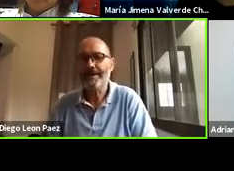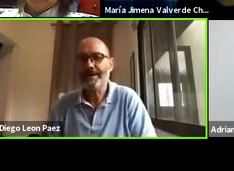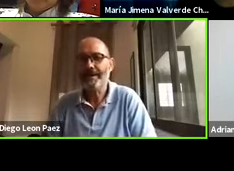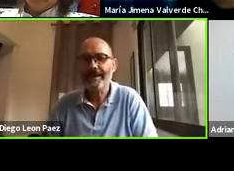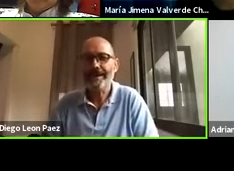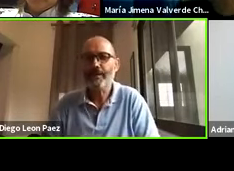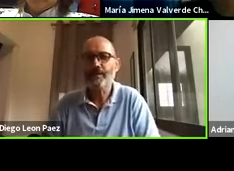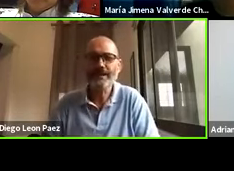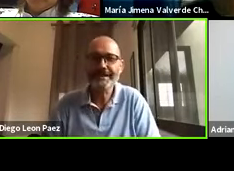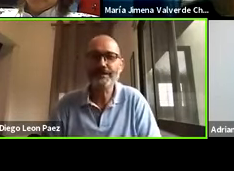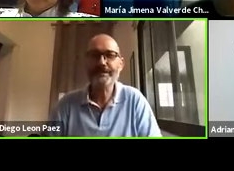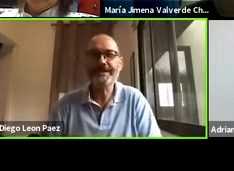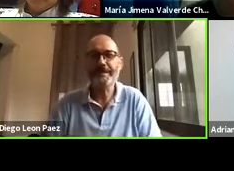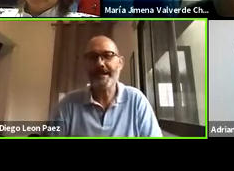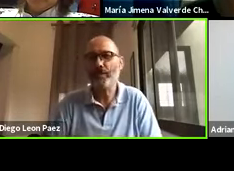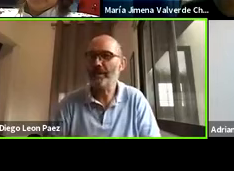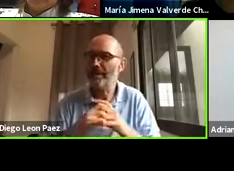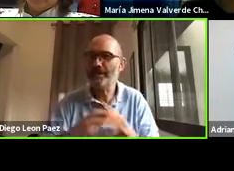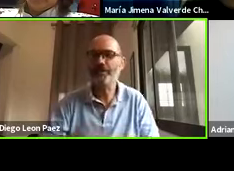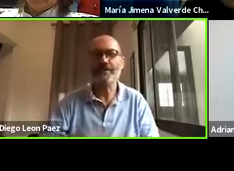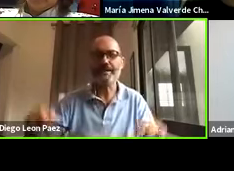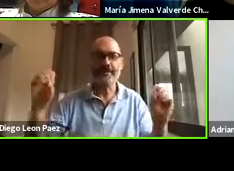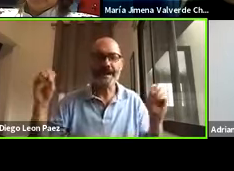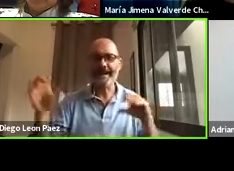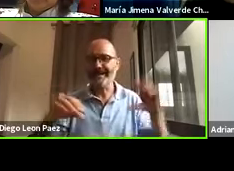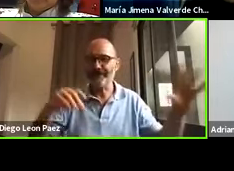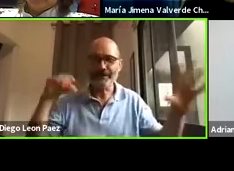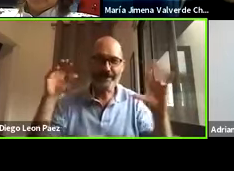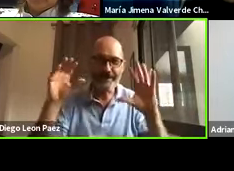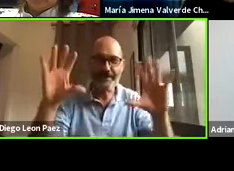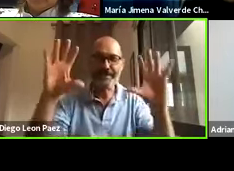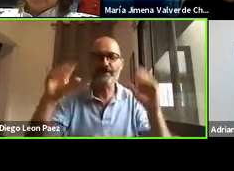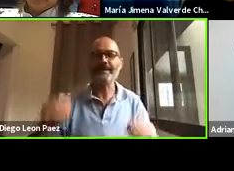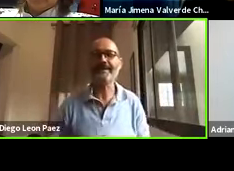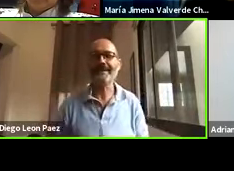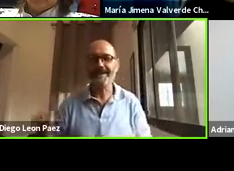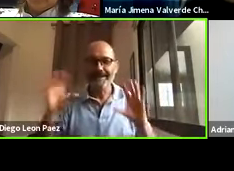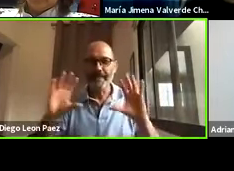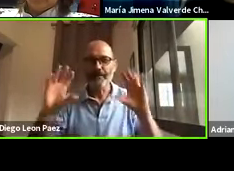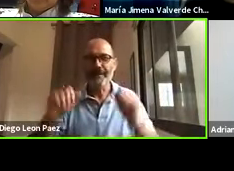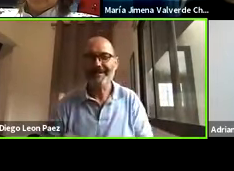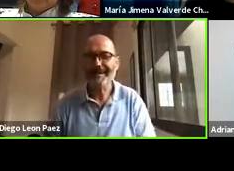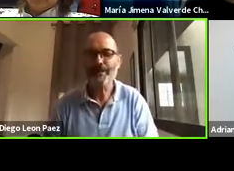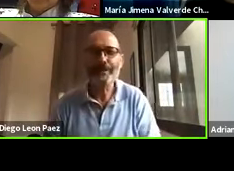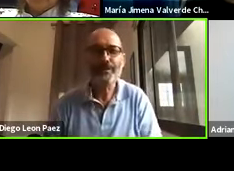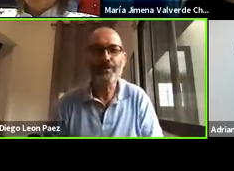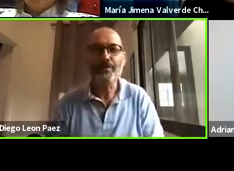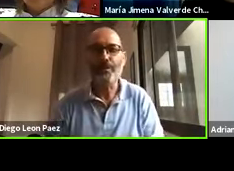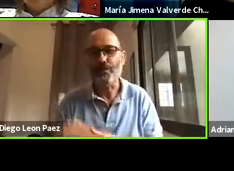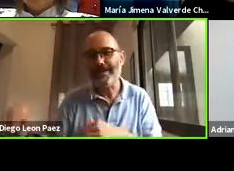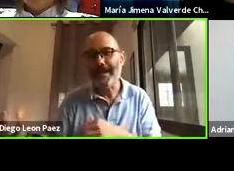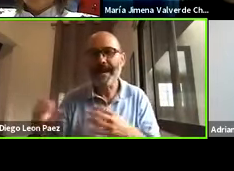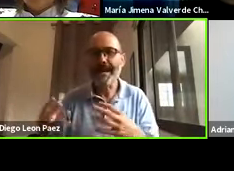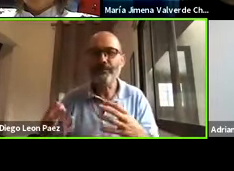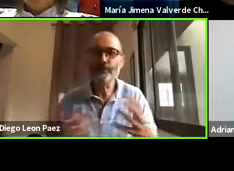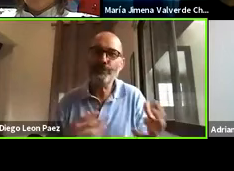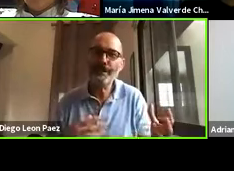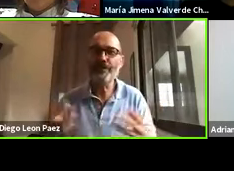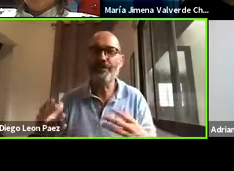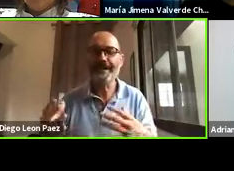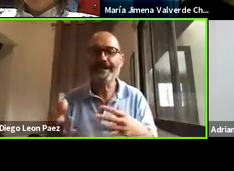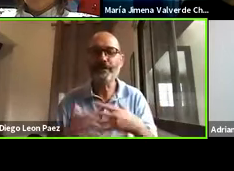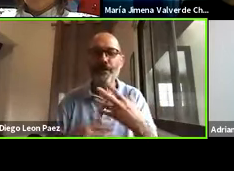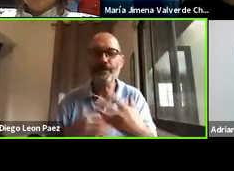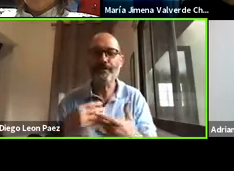adriana cuénteme cómo es ese sentido esta semana cuente mini historias y entonces de repente puede ser puede ser devuelto por una imagen en un